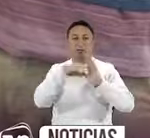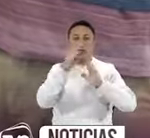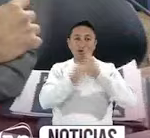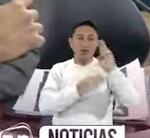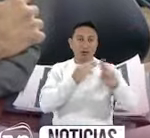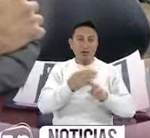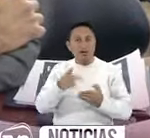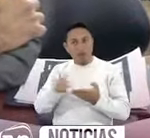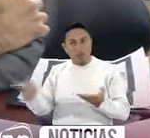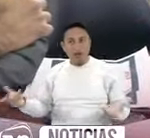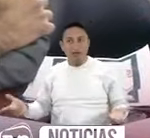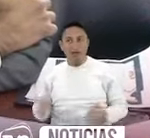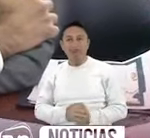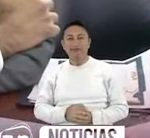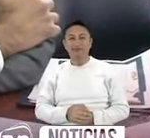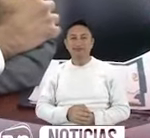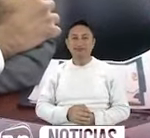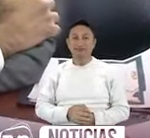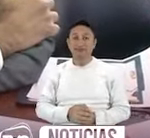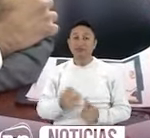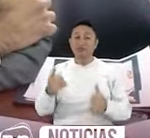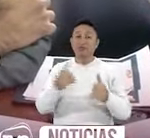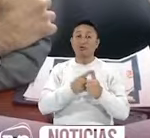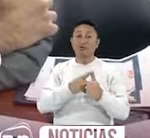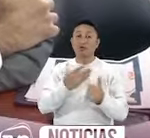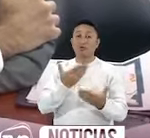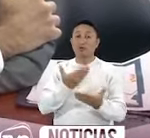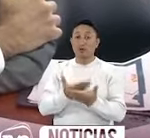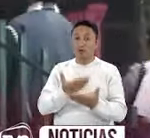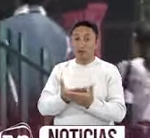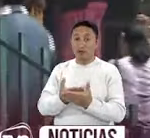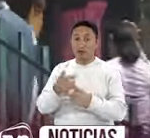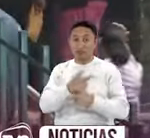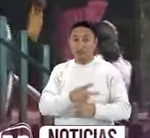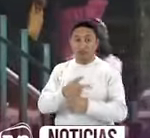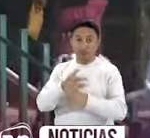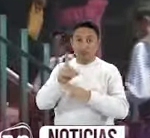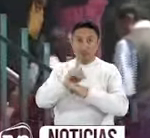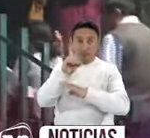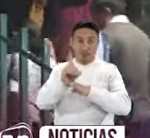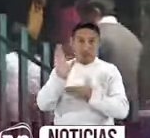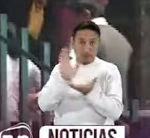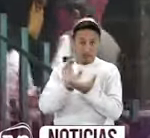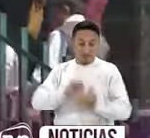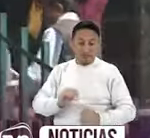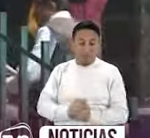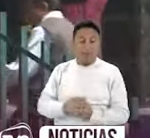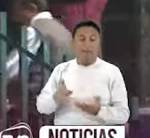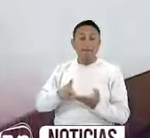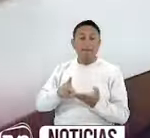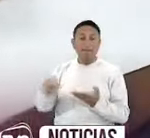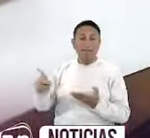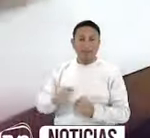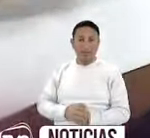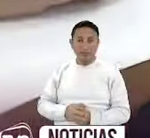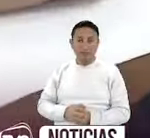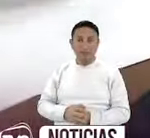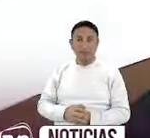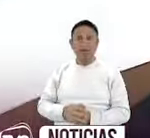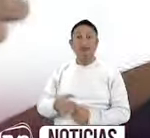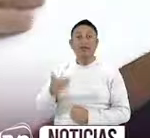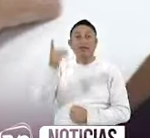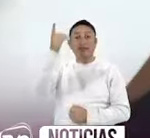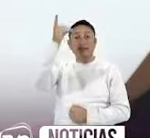de las alternativas que propone el Consejo Directivo de esta institución para atender la crisis es reestructurar el sistema